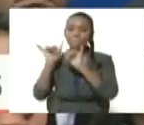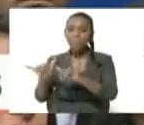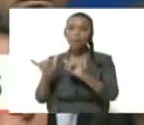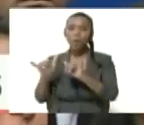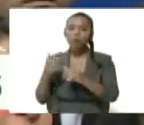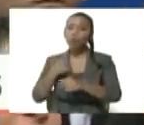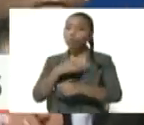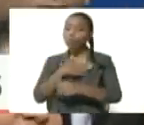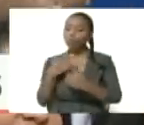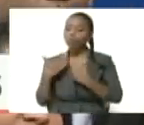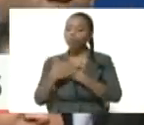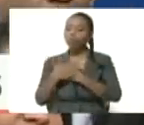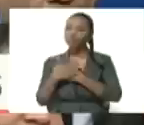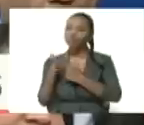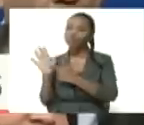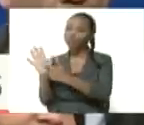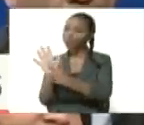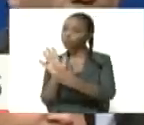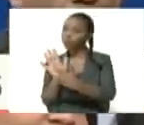estamos planteando